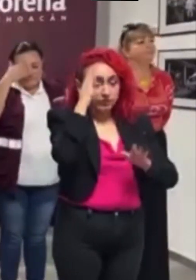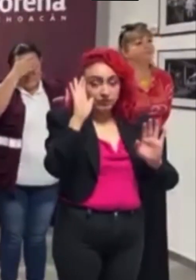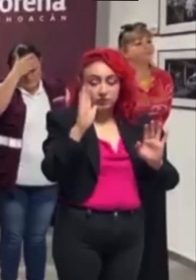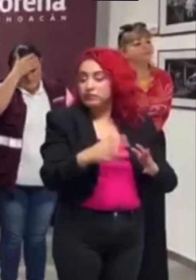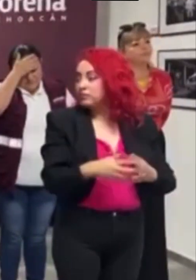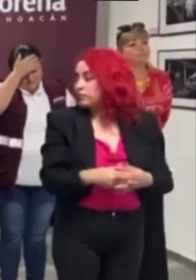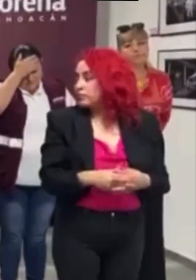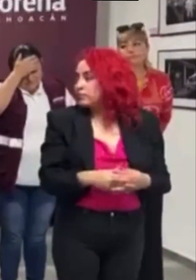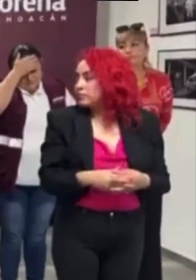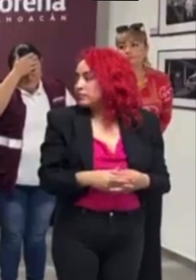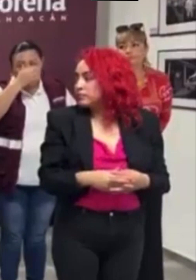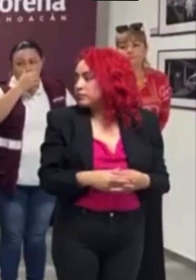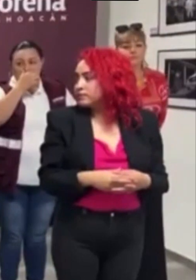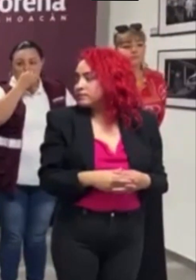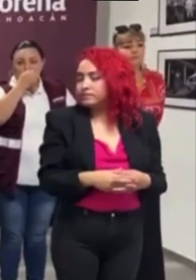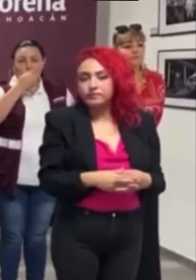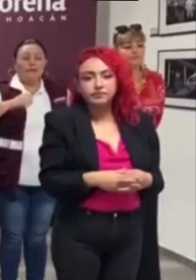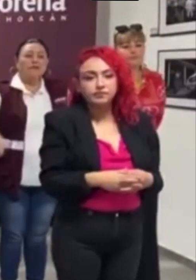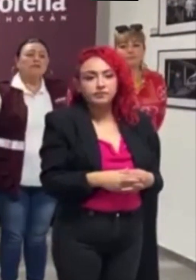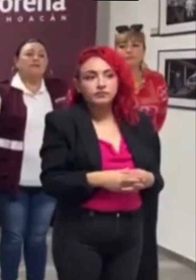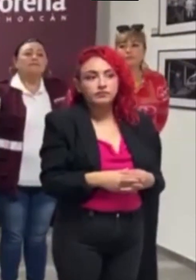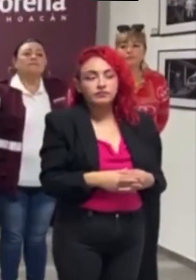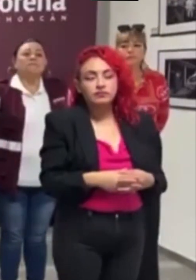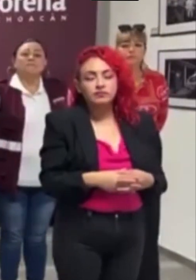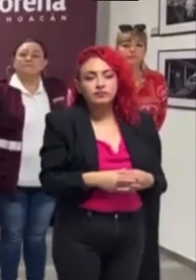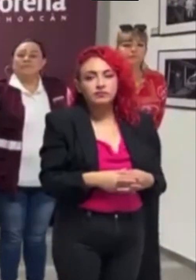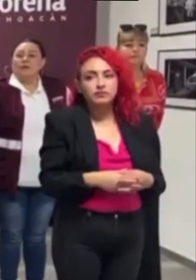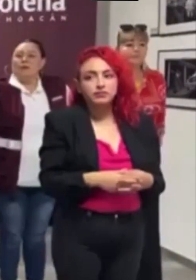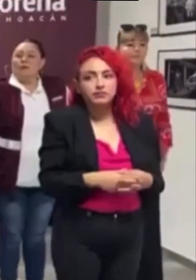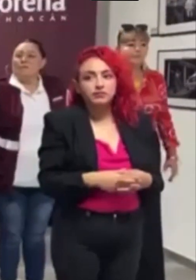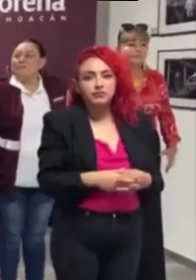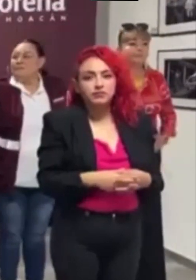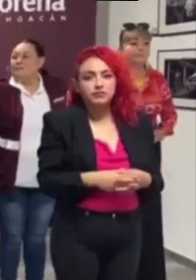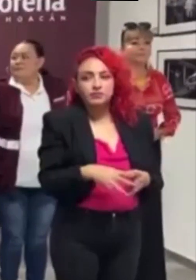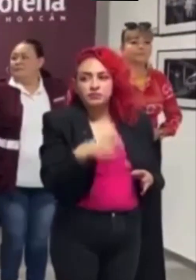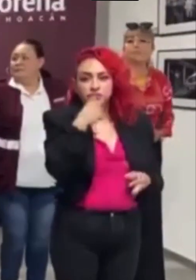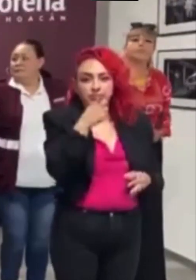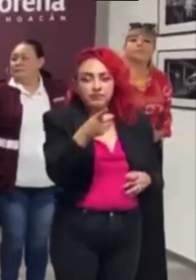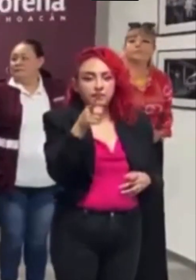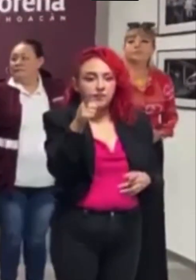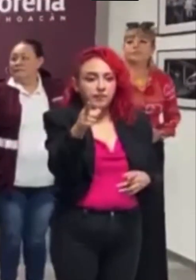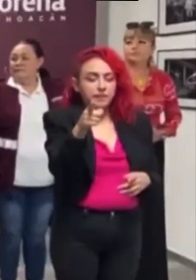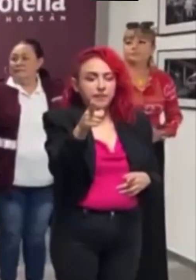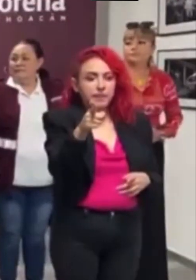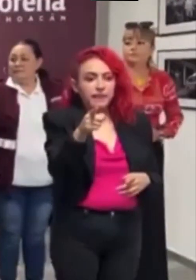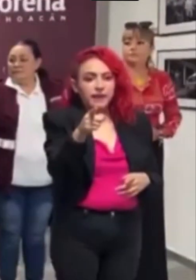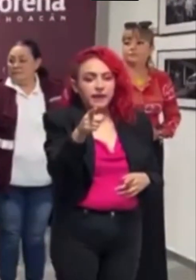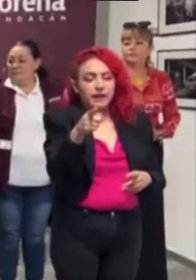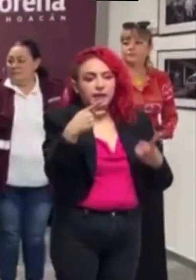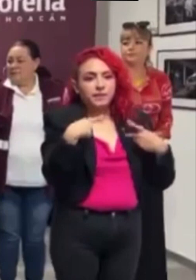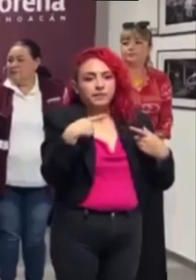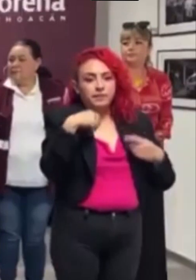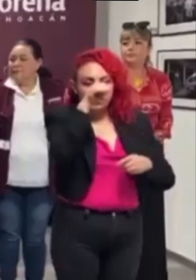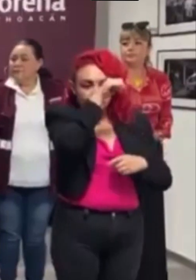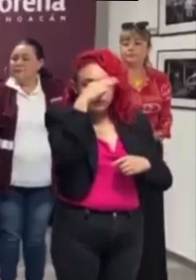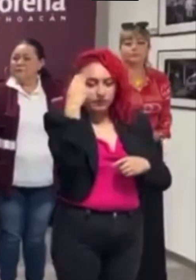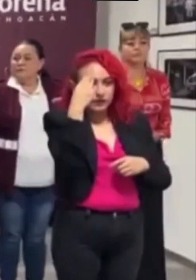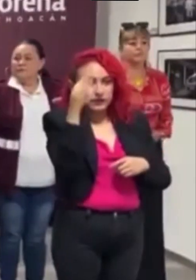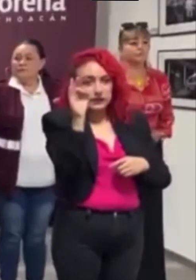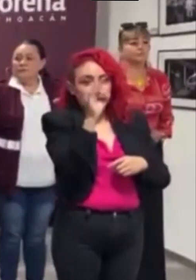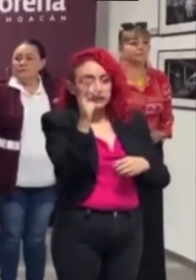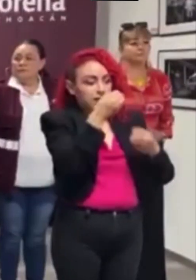conocimiento, donde se dice aquí que Alfonso perdería la reelección si